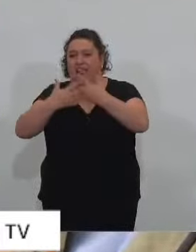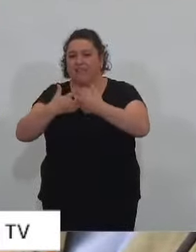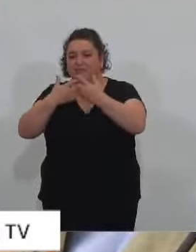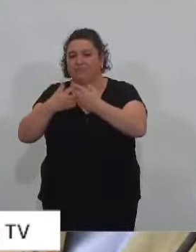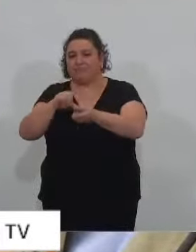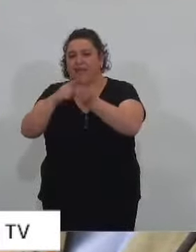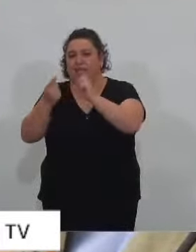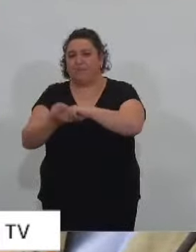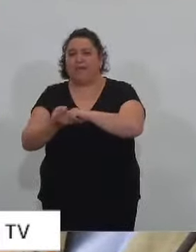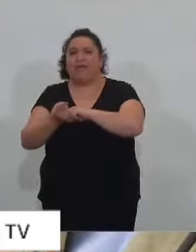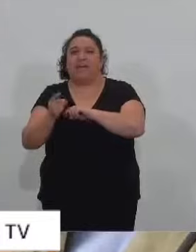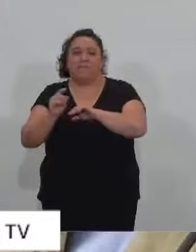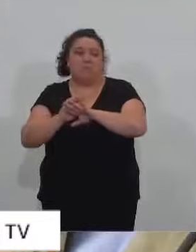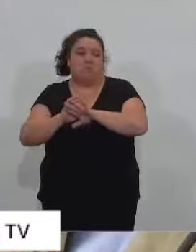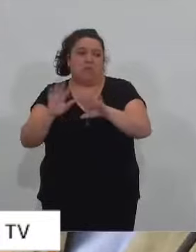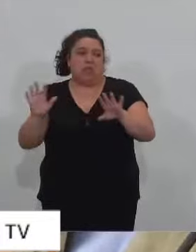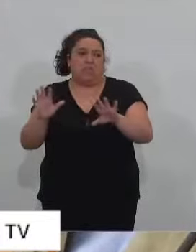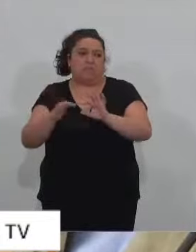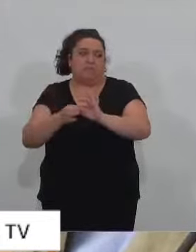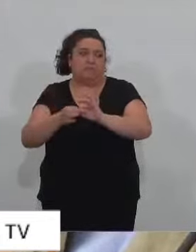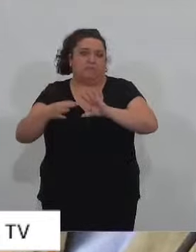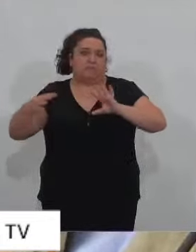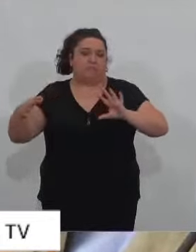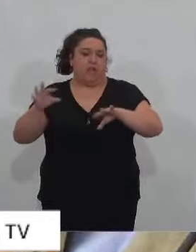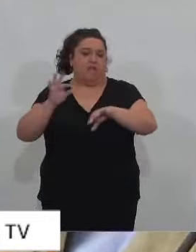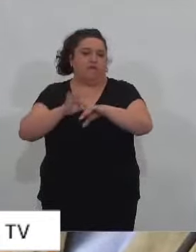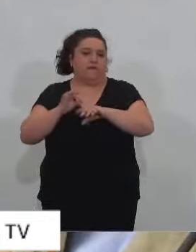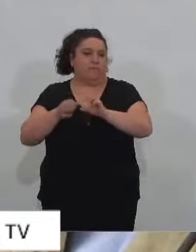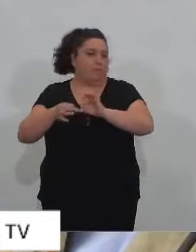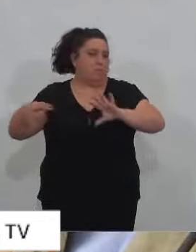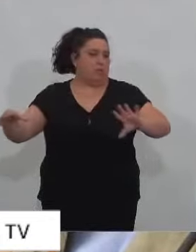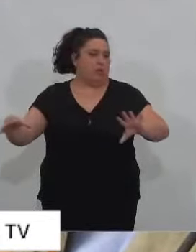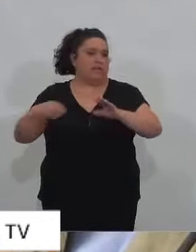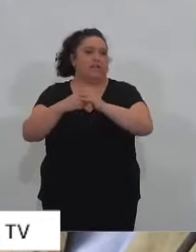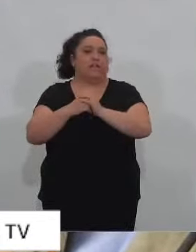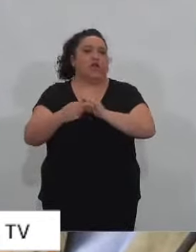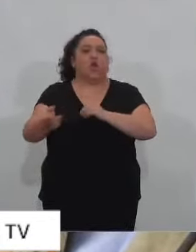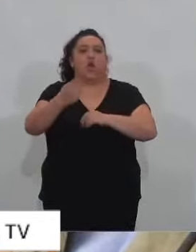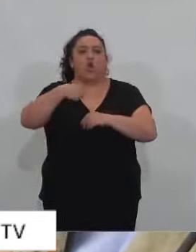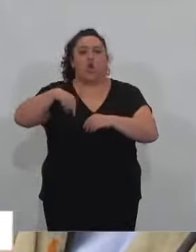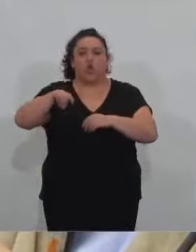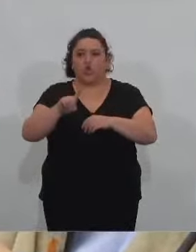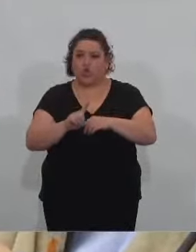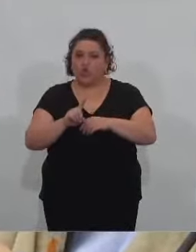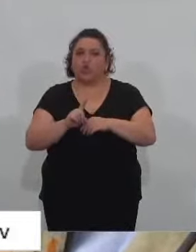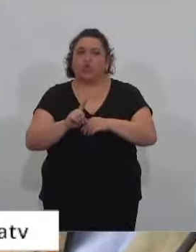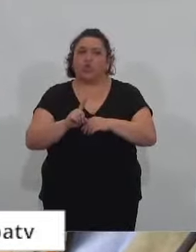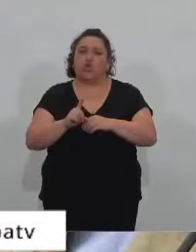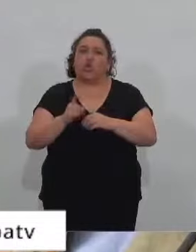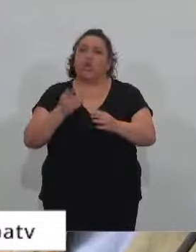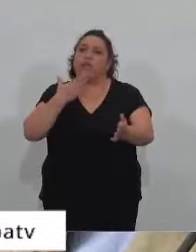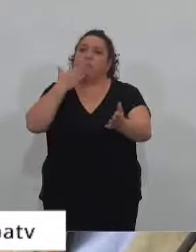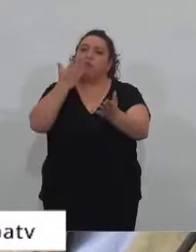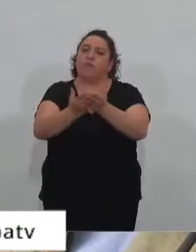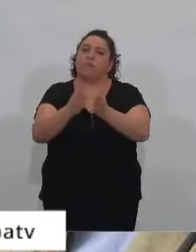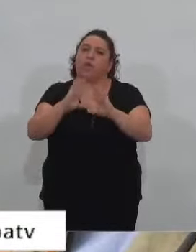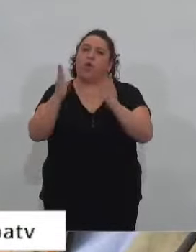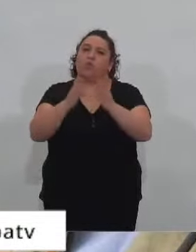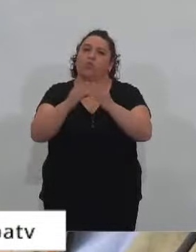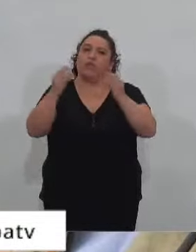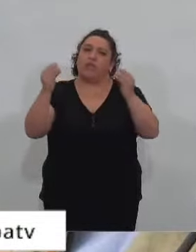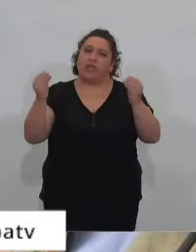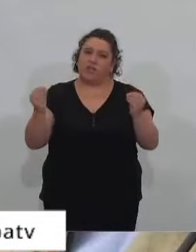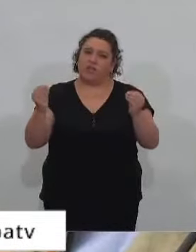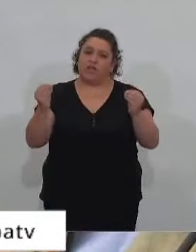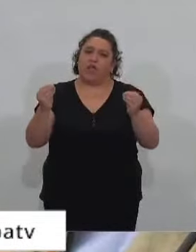legionela. En ese caso, nosotros le hacemos una propuesta a la Junta de Andalucía con una serie de modificaciones que ellos nos proponían y otras